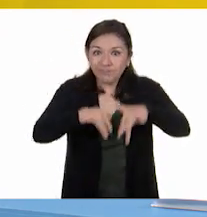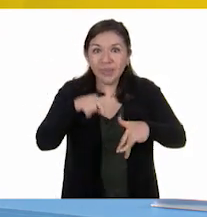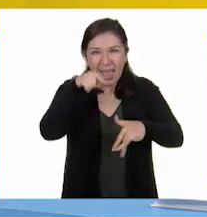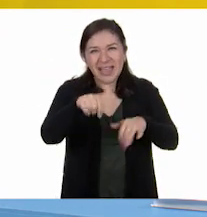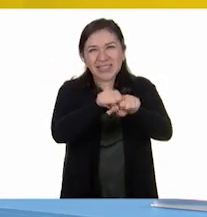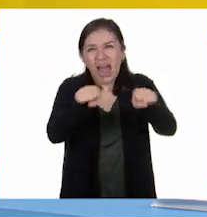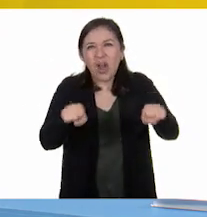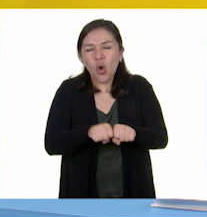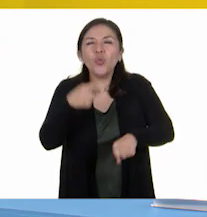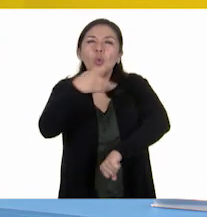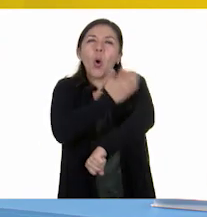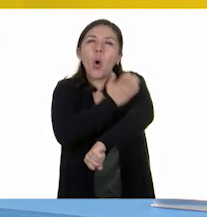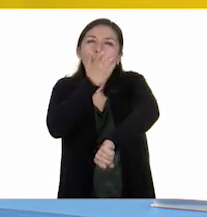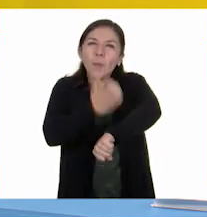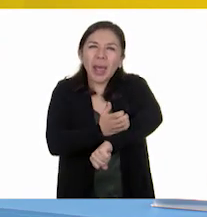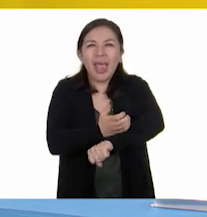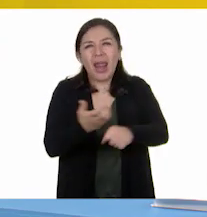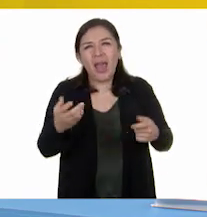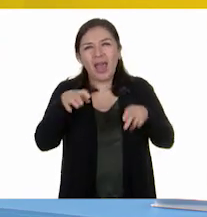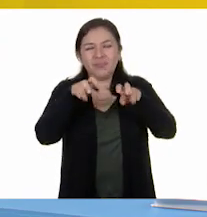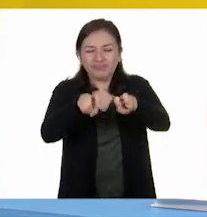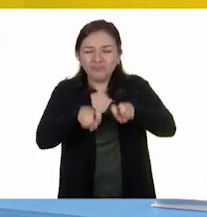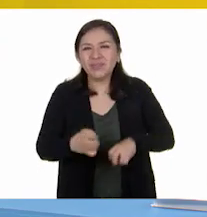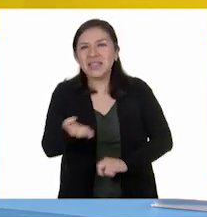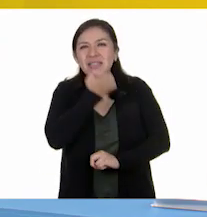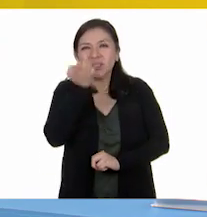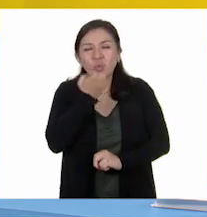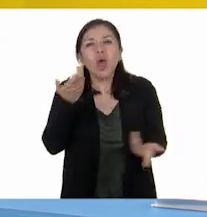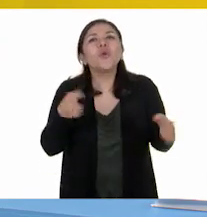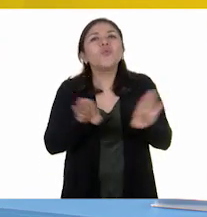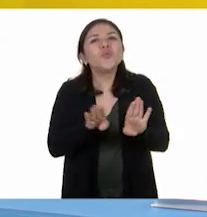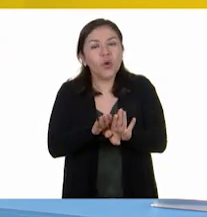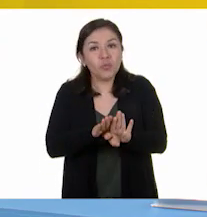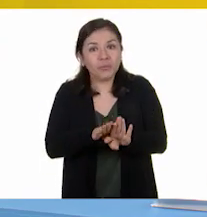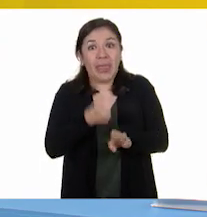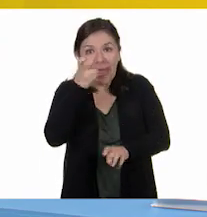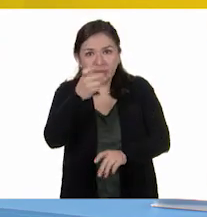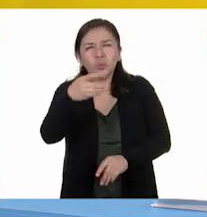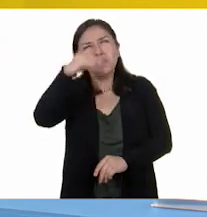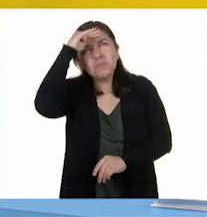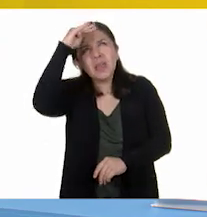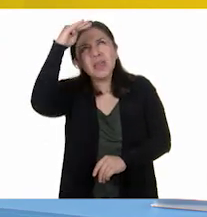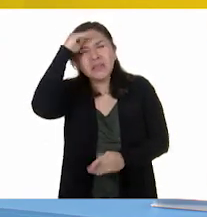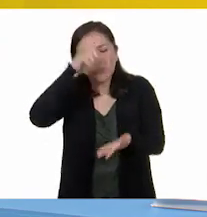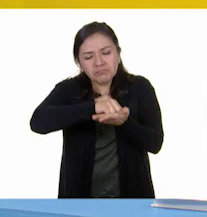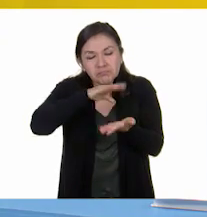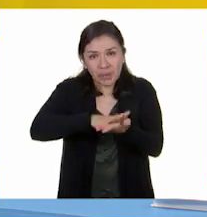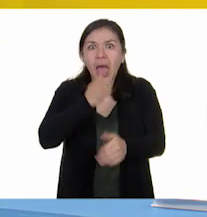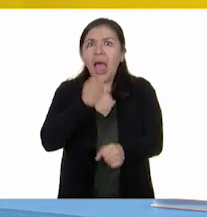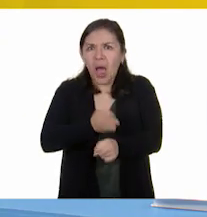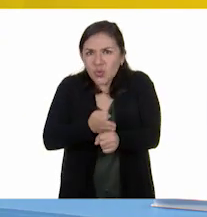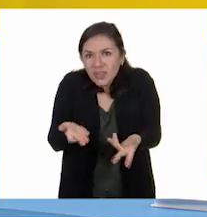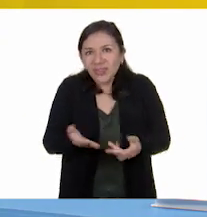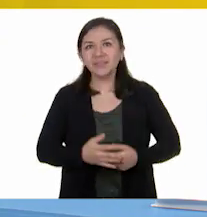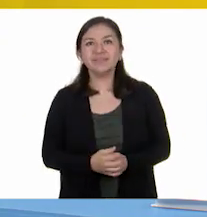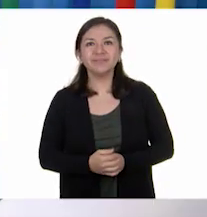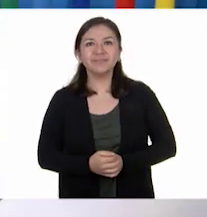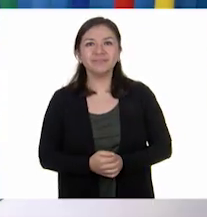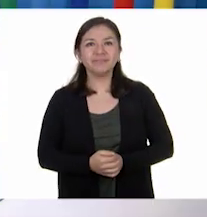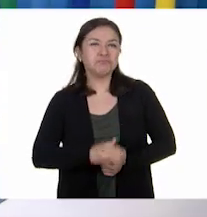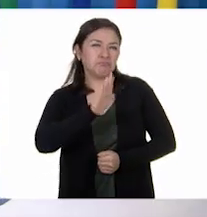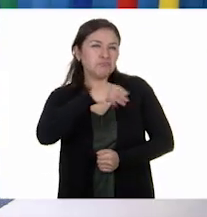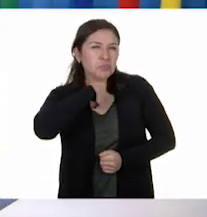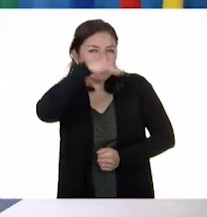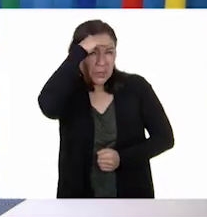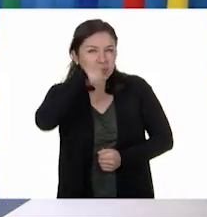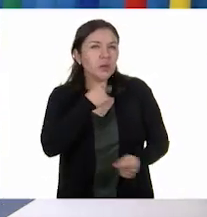ahí con sus compañeras y con sus compañeros? Todas estas preguntas váyanselas planteando en este momento. Ay, pues yo me pondré